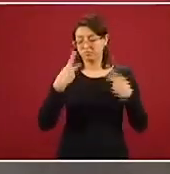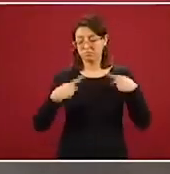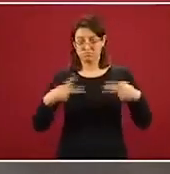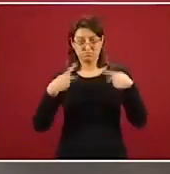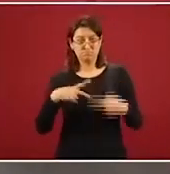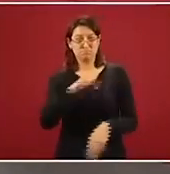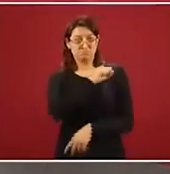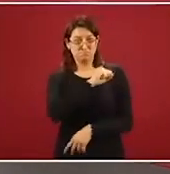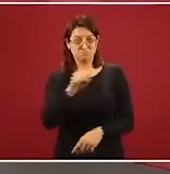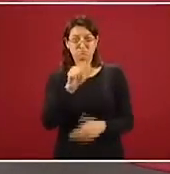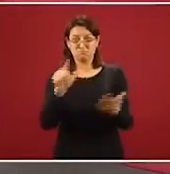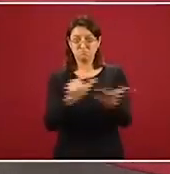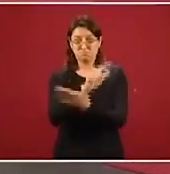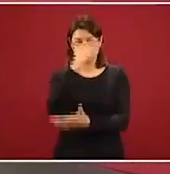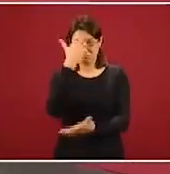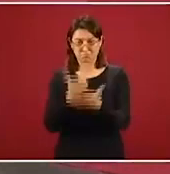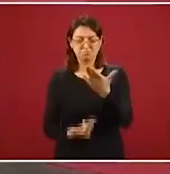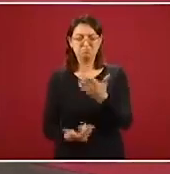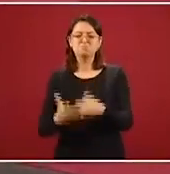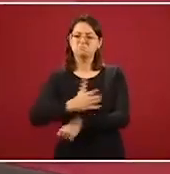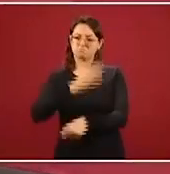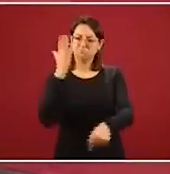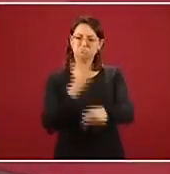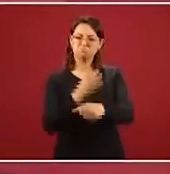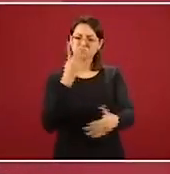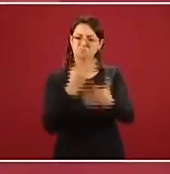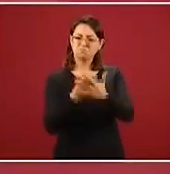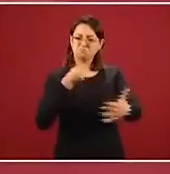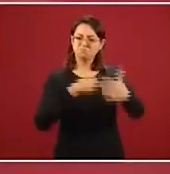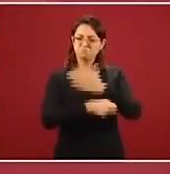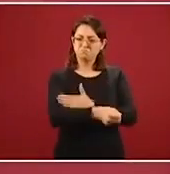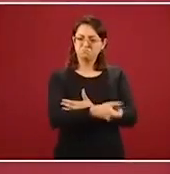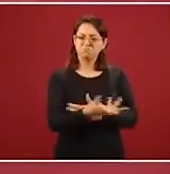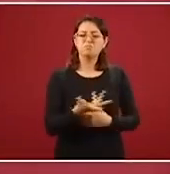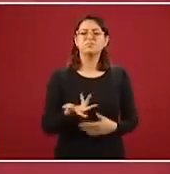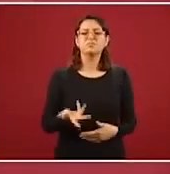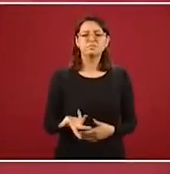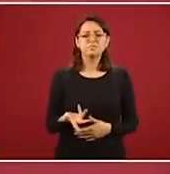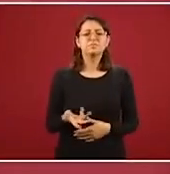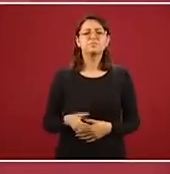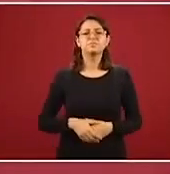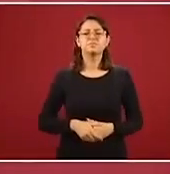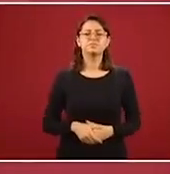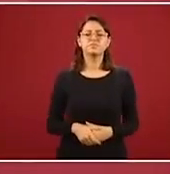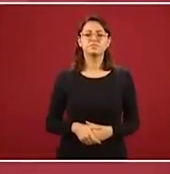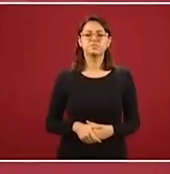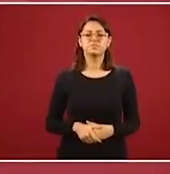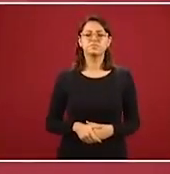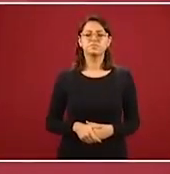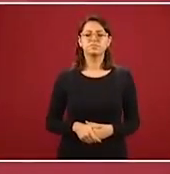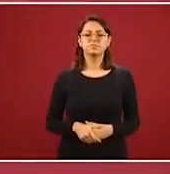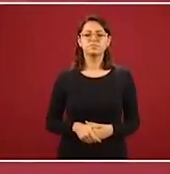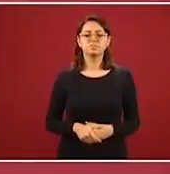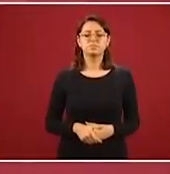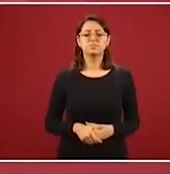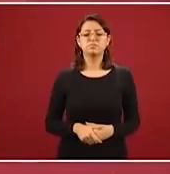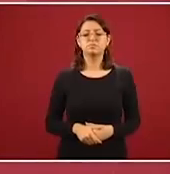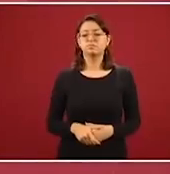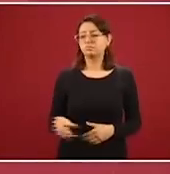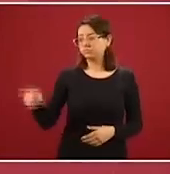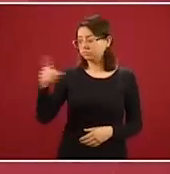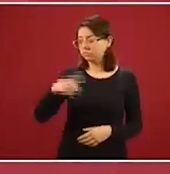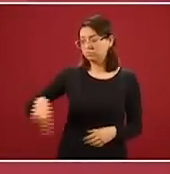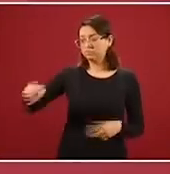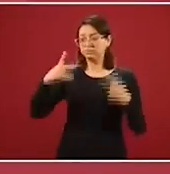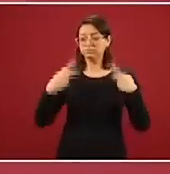es castigado y tienen quienes protestan todas